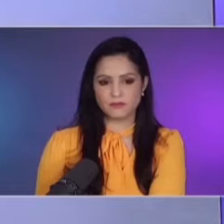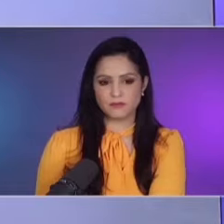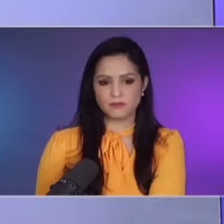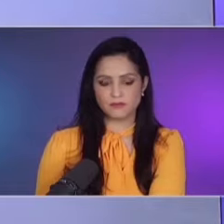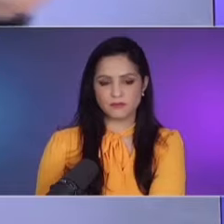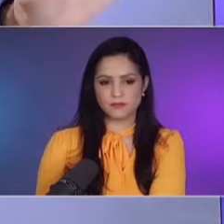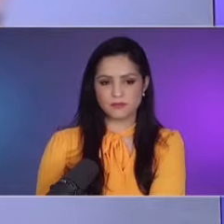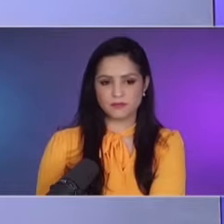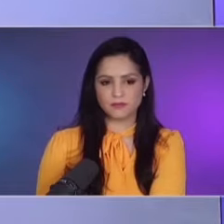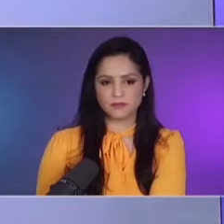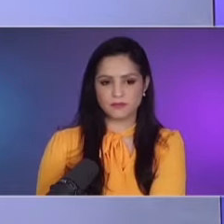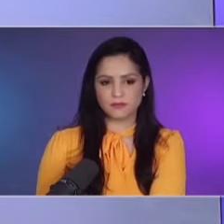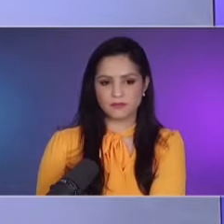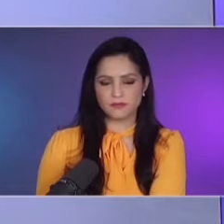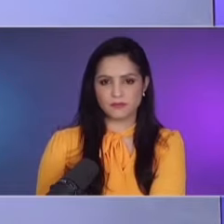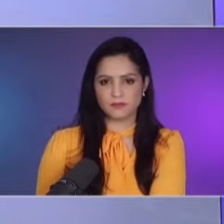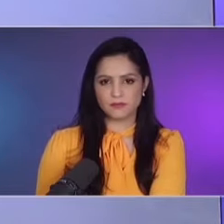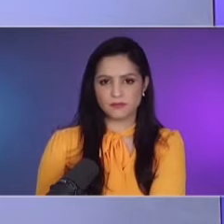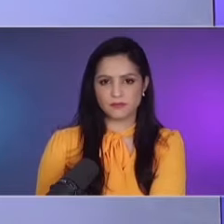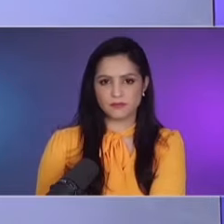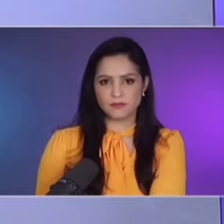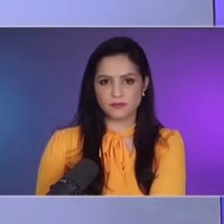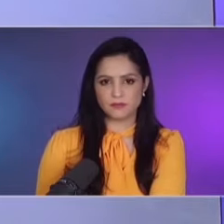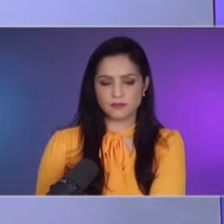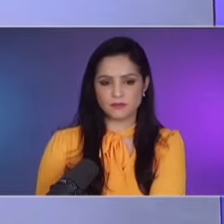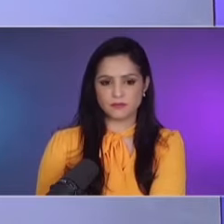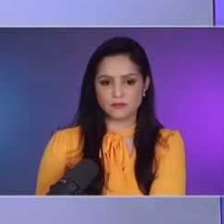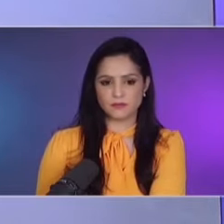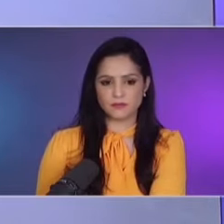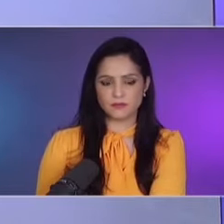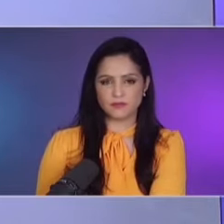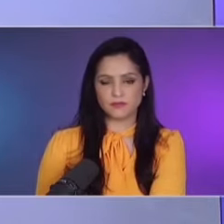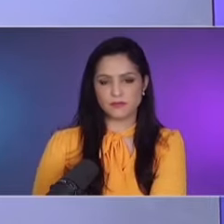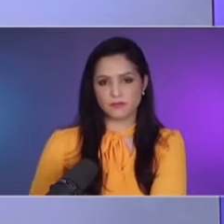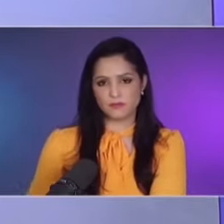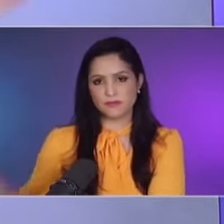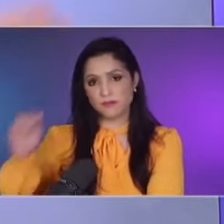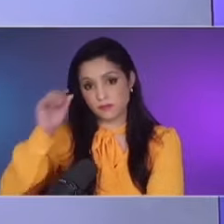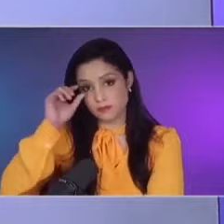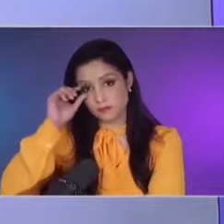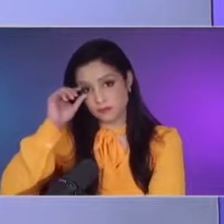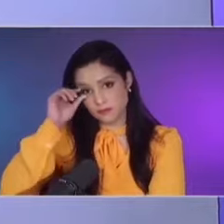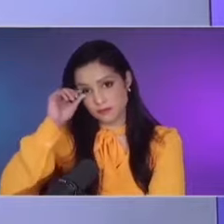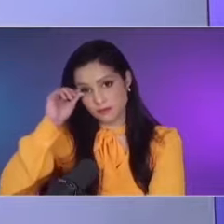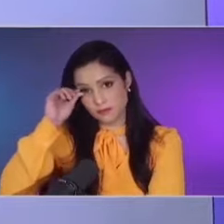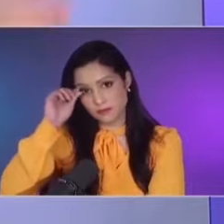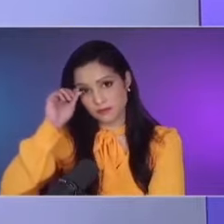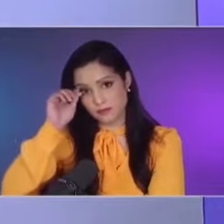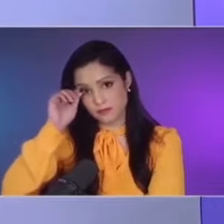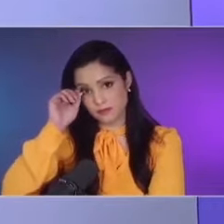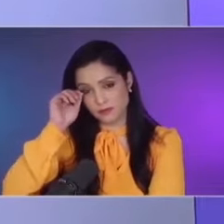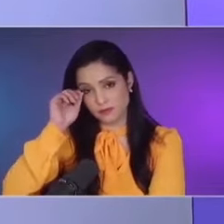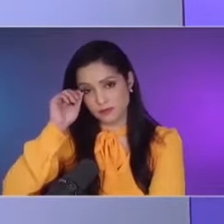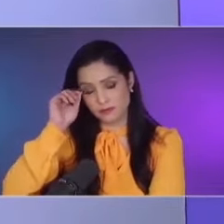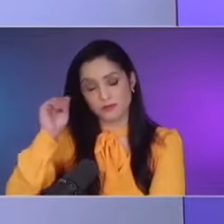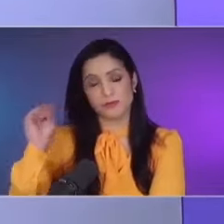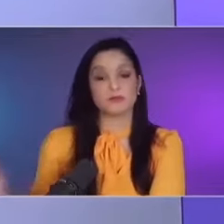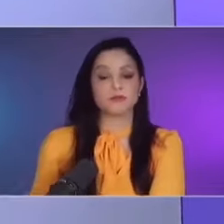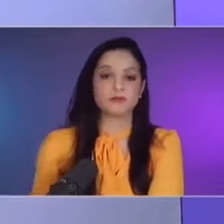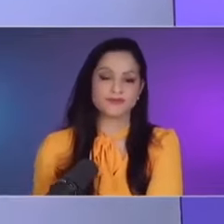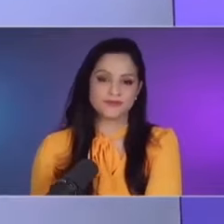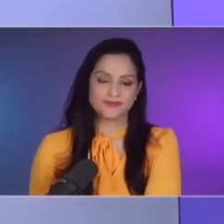gusta bien lo decía Franklin Domínguez lo dice Franklin Domínguez que el arte es para todos pero para todos los que se queden